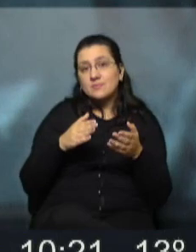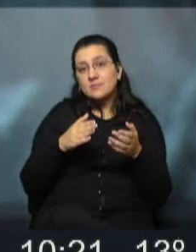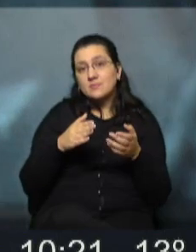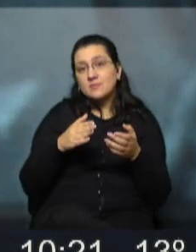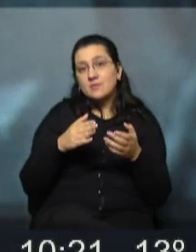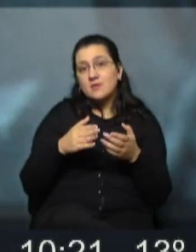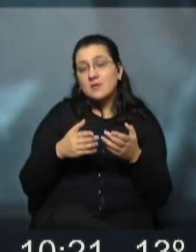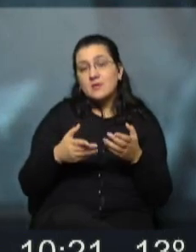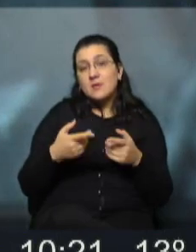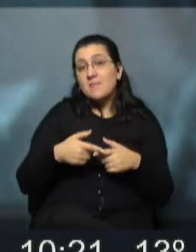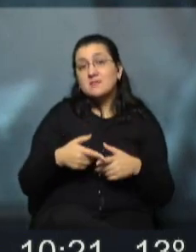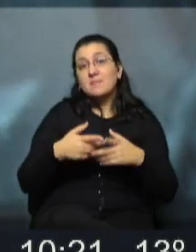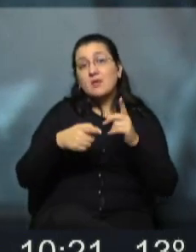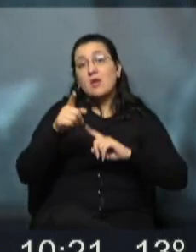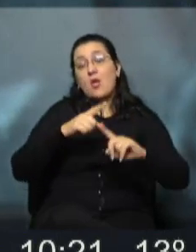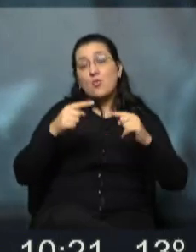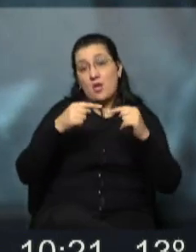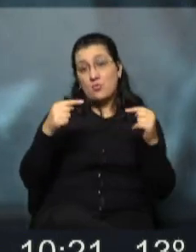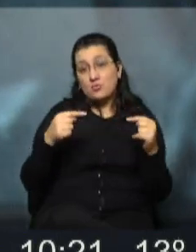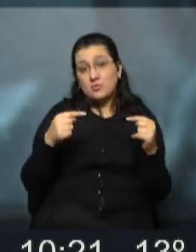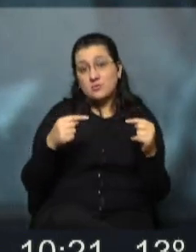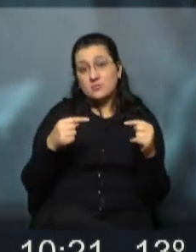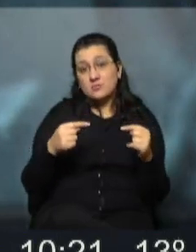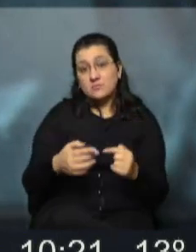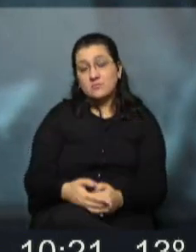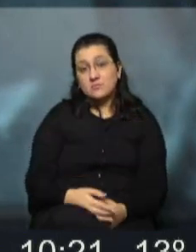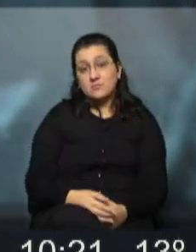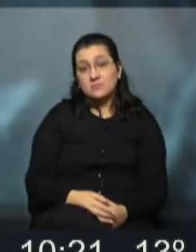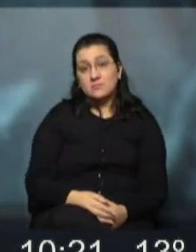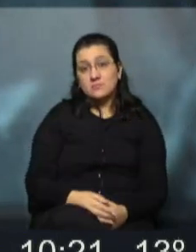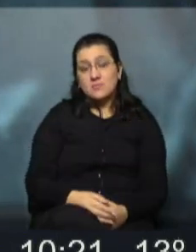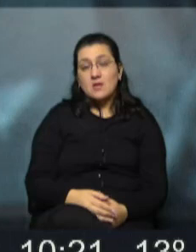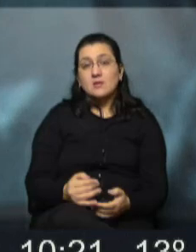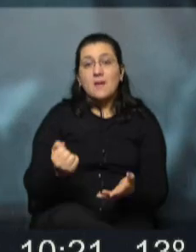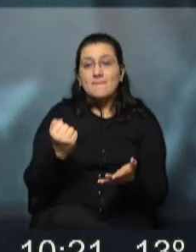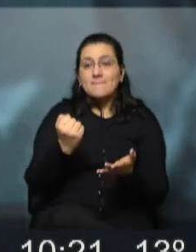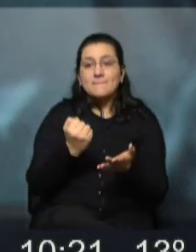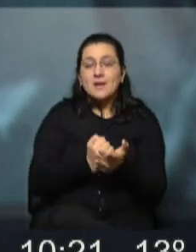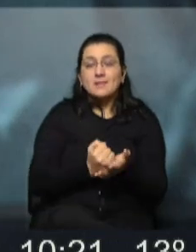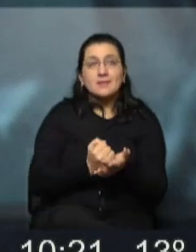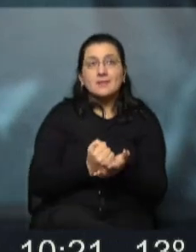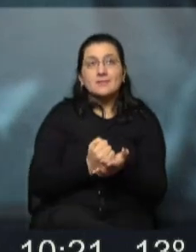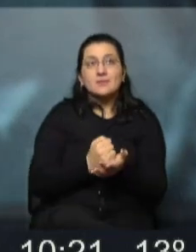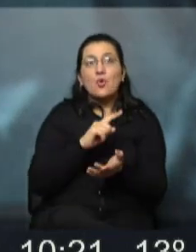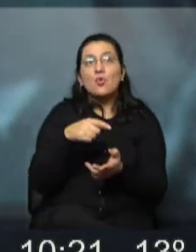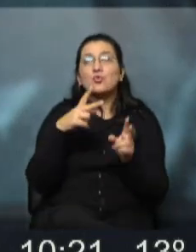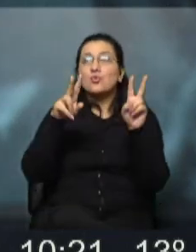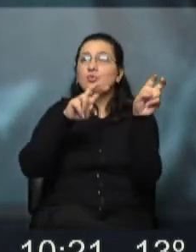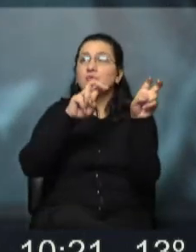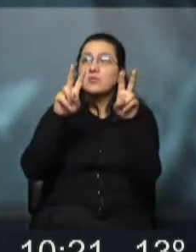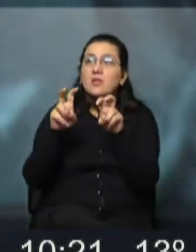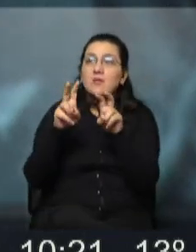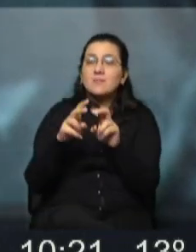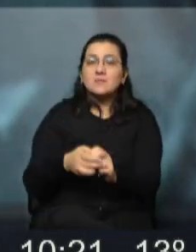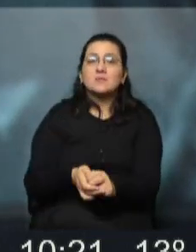es más espectacular en algunas cosas, ¿no? Está marcado por otra temática, por